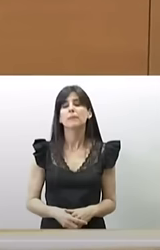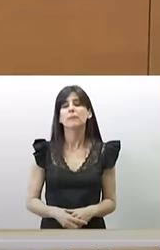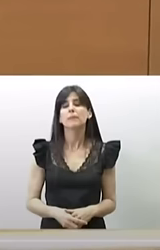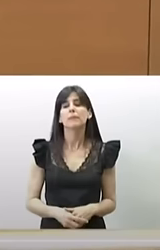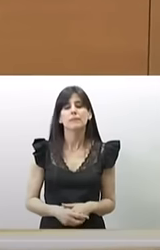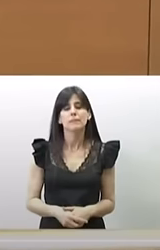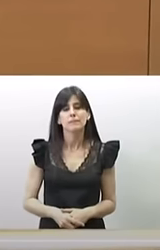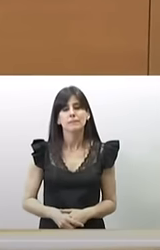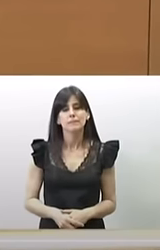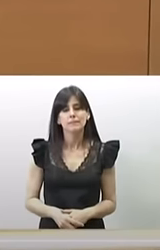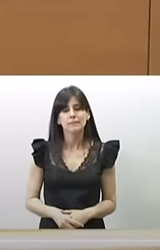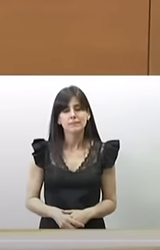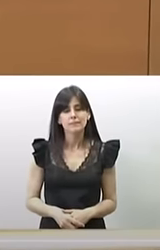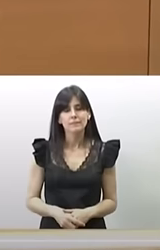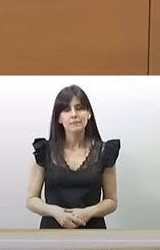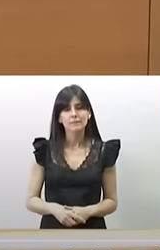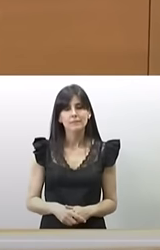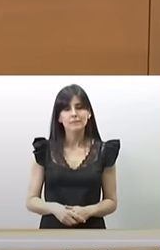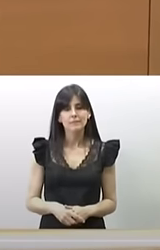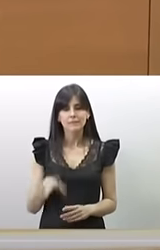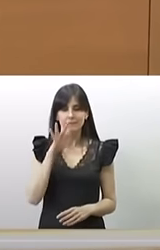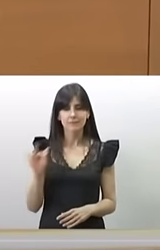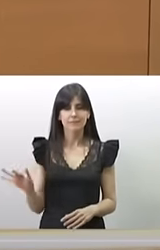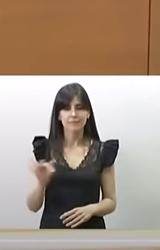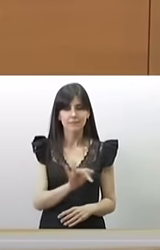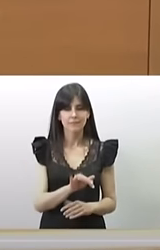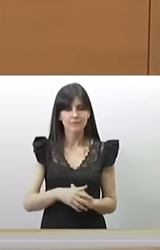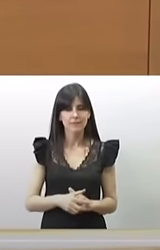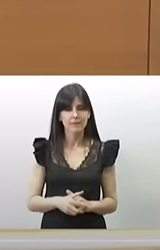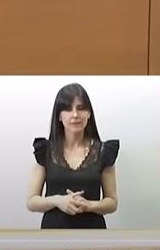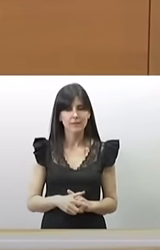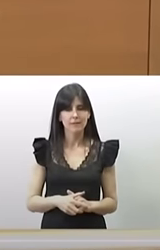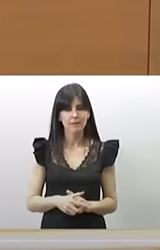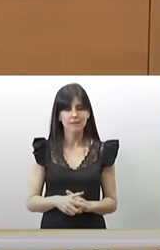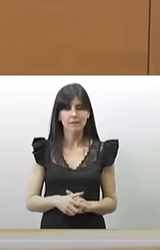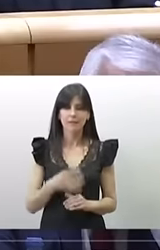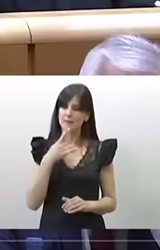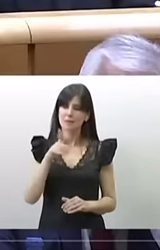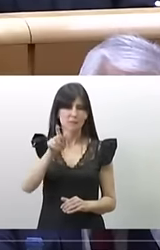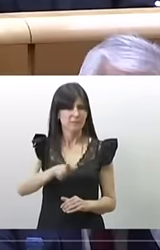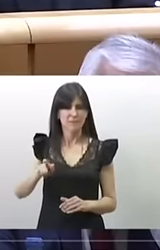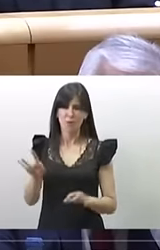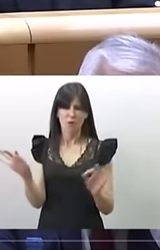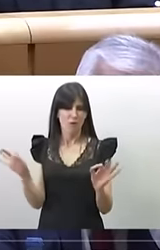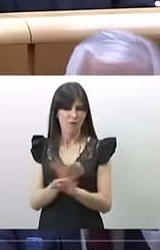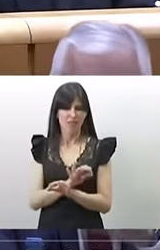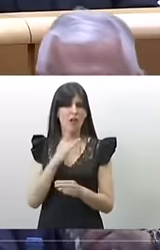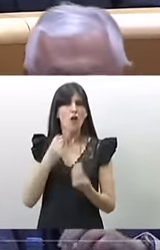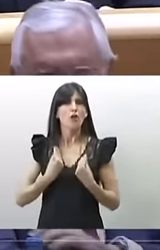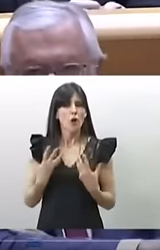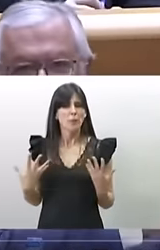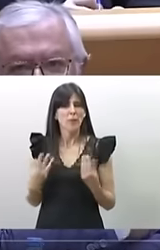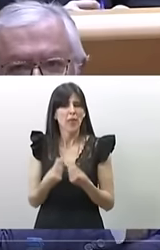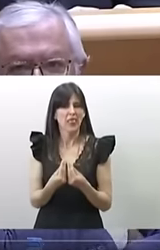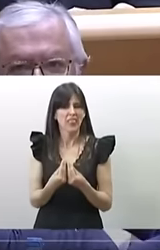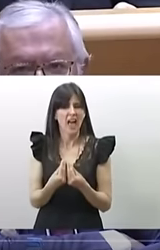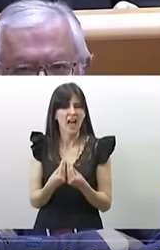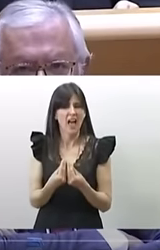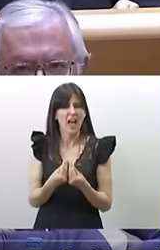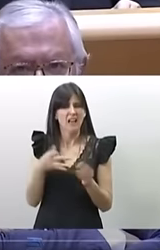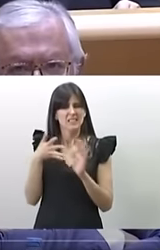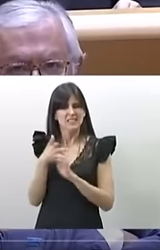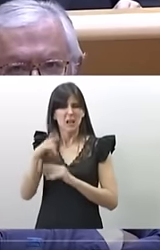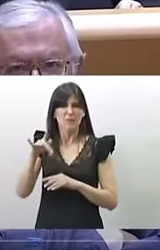supo relativamente capear la situación. Senadora García, tiene la palabra. Alegría, ustedes confunden la convivencia por la connivencia